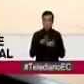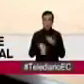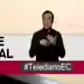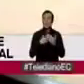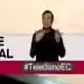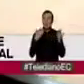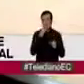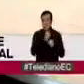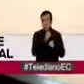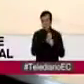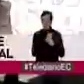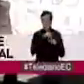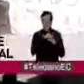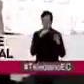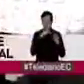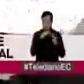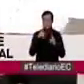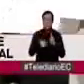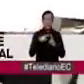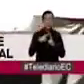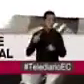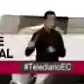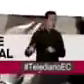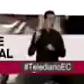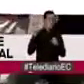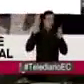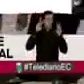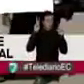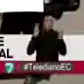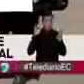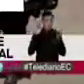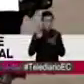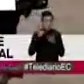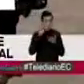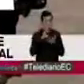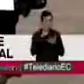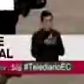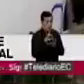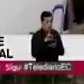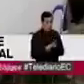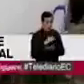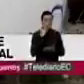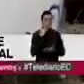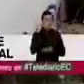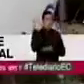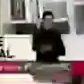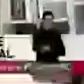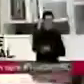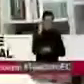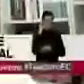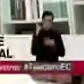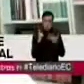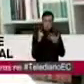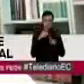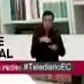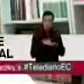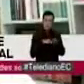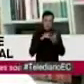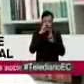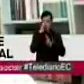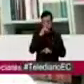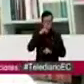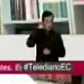el teletrabajo y a la disposición única referente a los despidos por caso fortuito y fuerza mayor. Garantizando el respeto